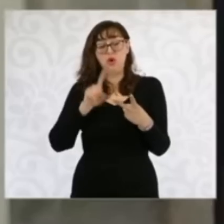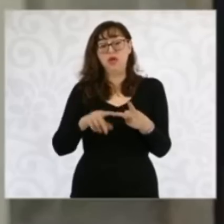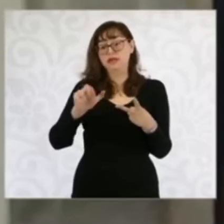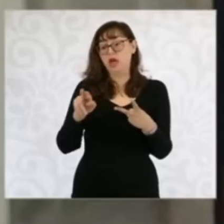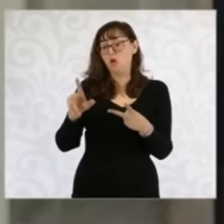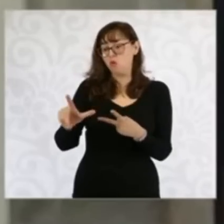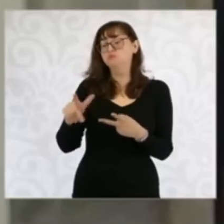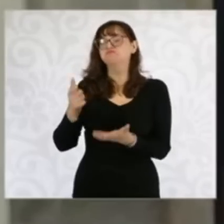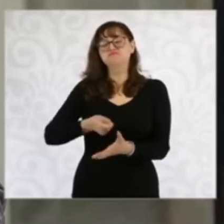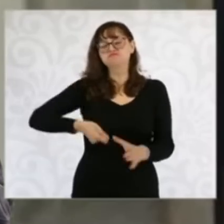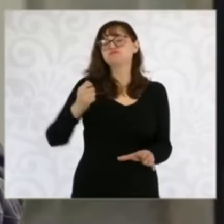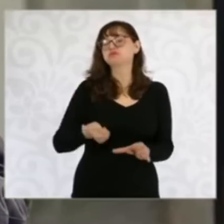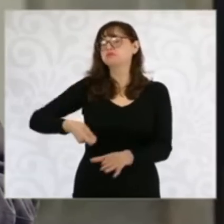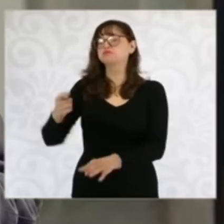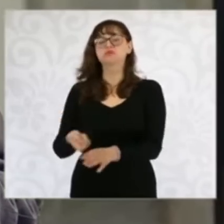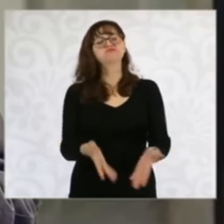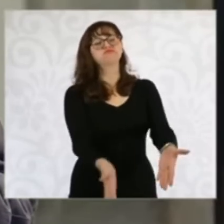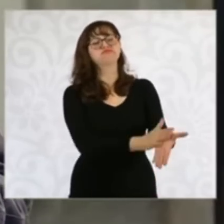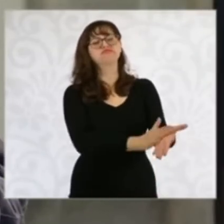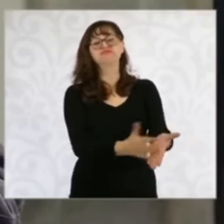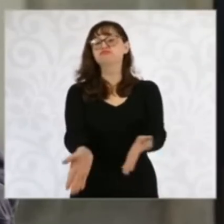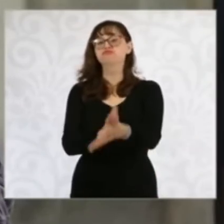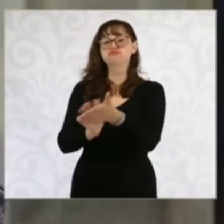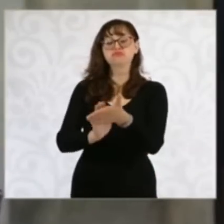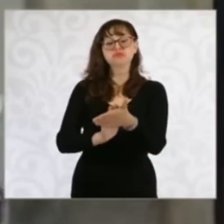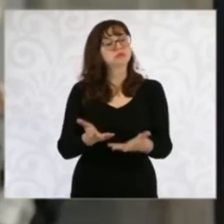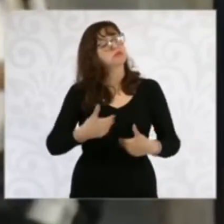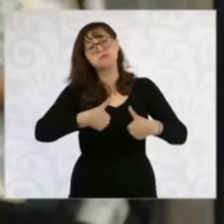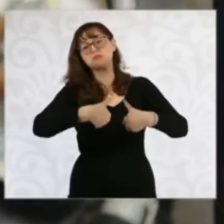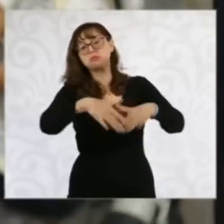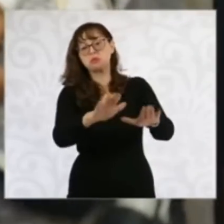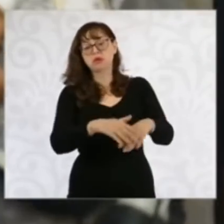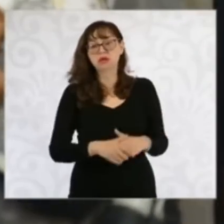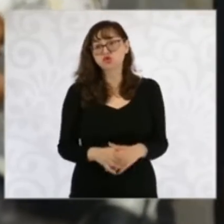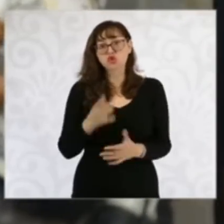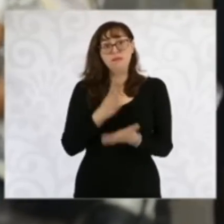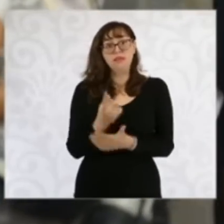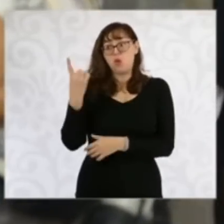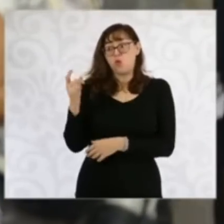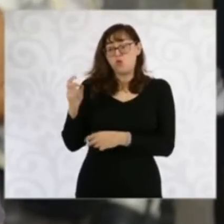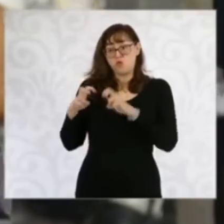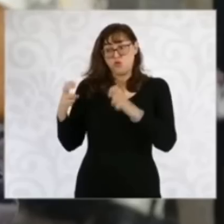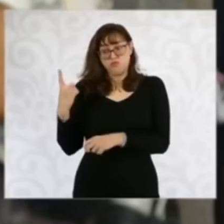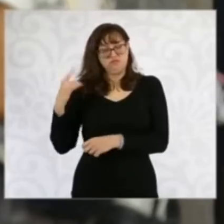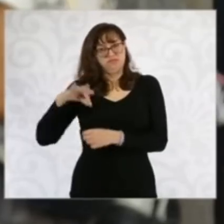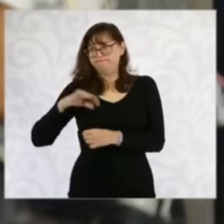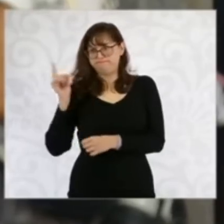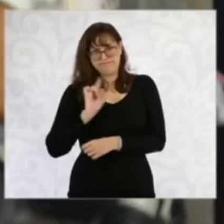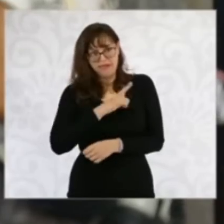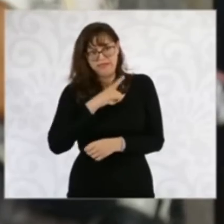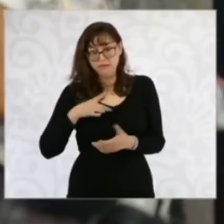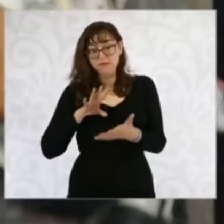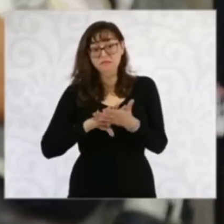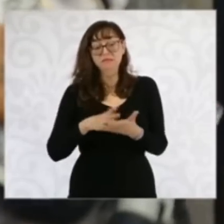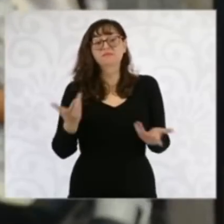Casillas quienes ratificaron la sentencia de primera instancia, mientras a don Javier Andrade Martínez votó en contra. Esto quiere decir que fueron sentenciados